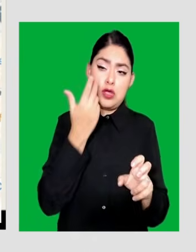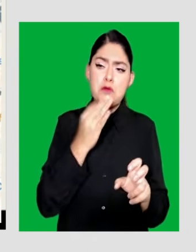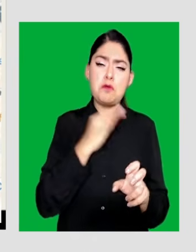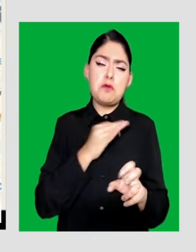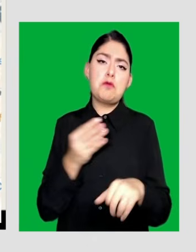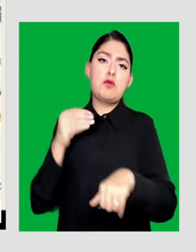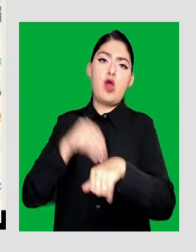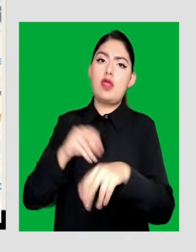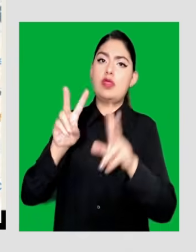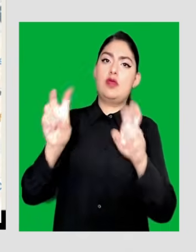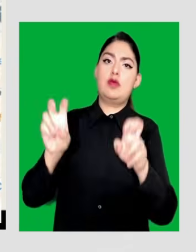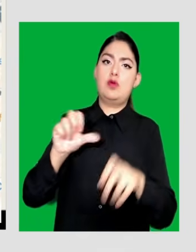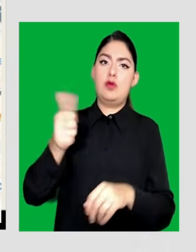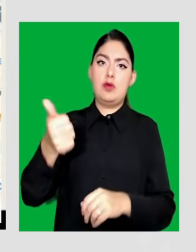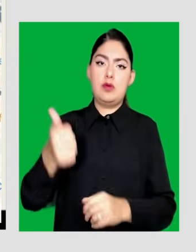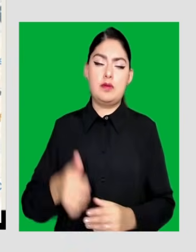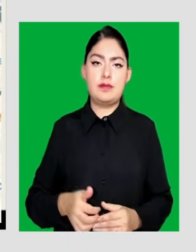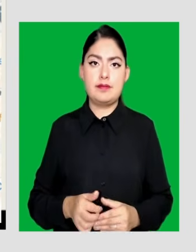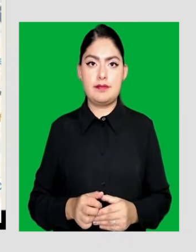el puntero sobre esta.